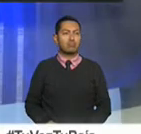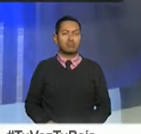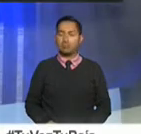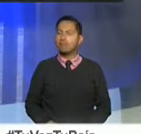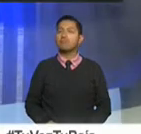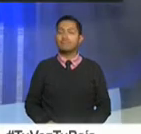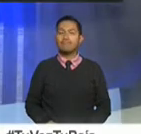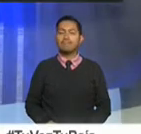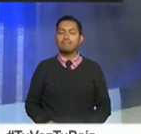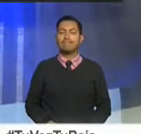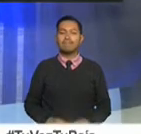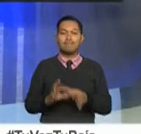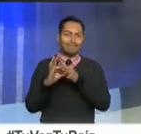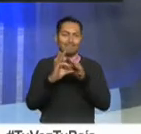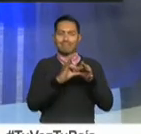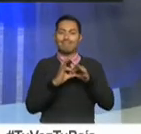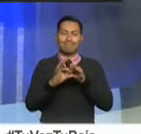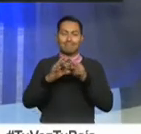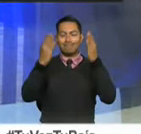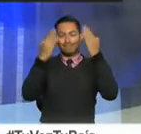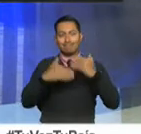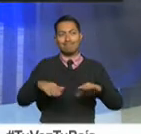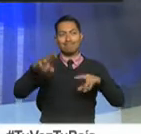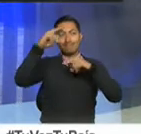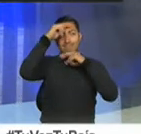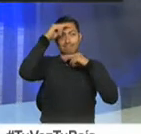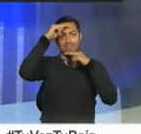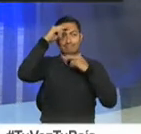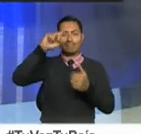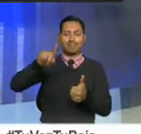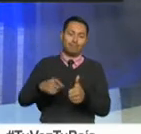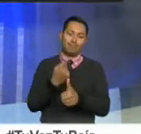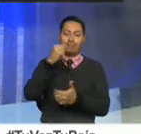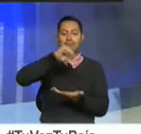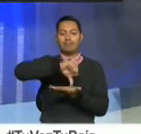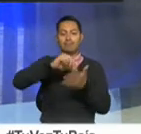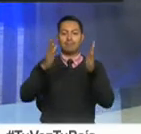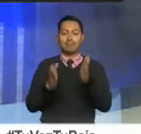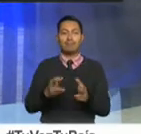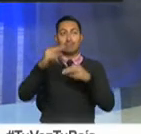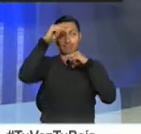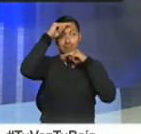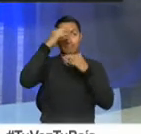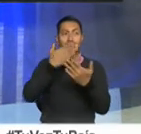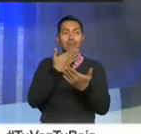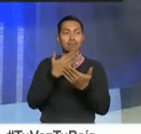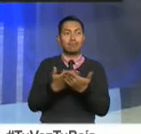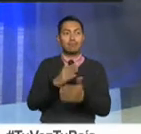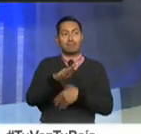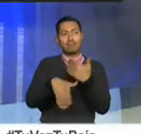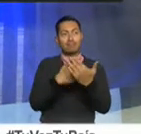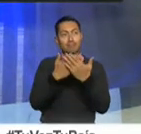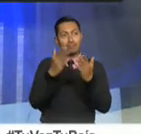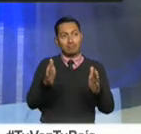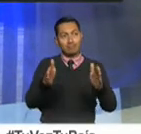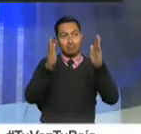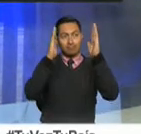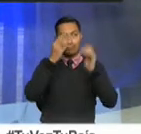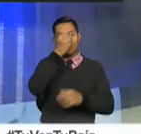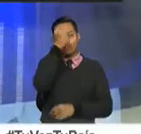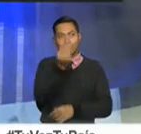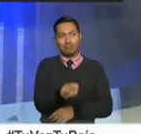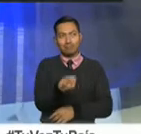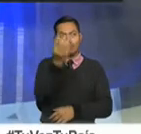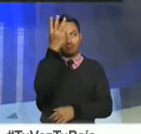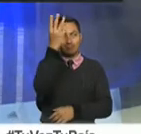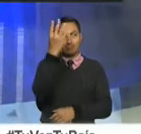Amigos, amigas televidentes, de esta manera llegamos a la parte final de la primera emisión de su Noticiero Ciudadano. Gracias a todos por su fiel sintonía, que tengan un excelente